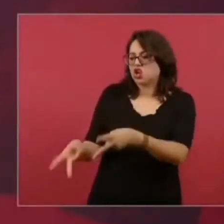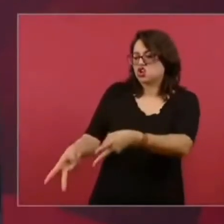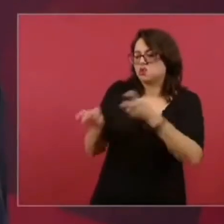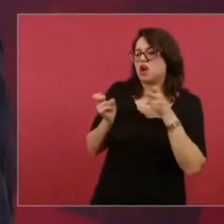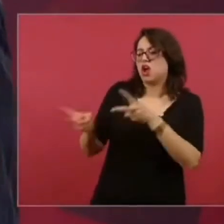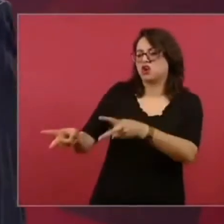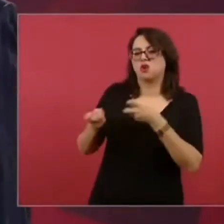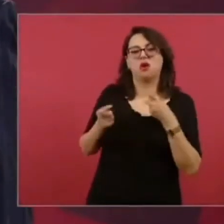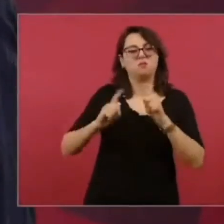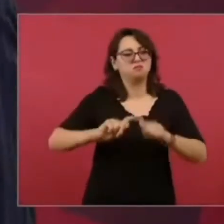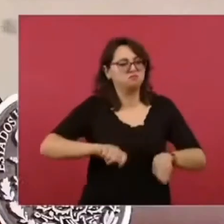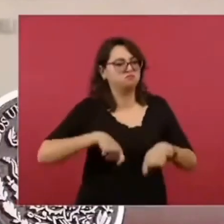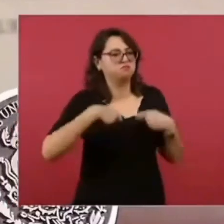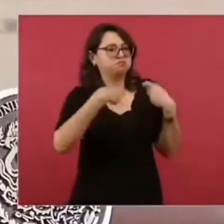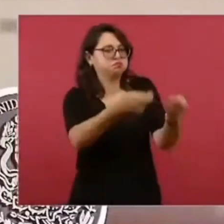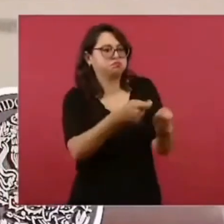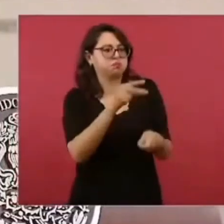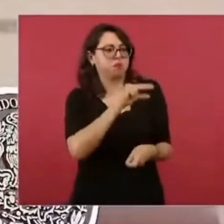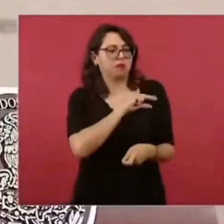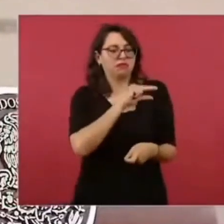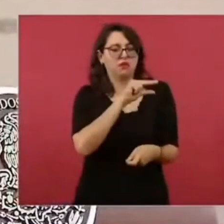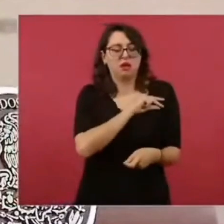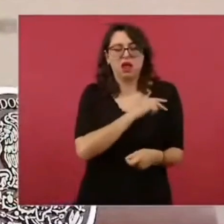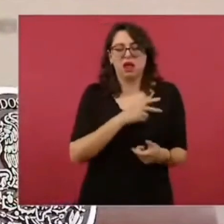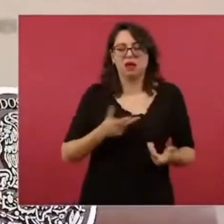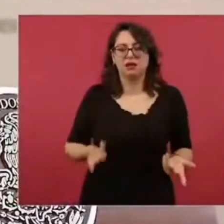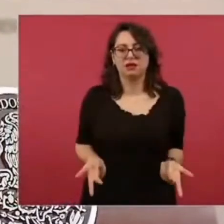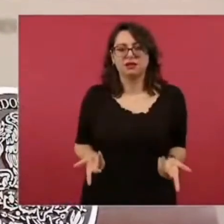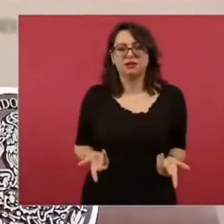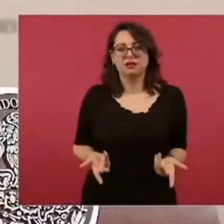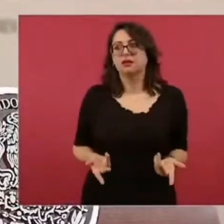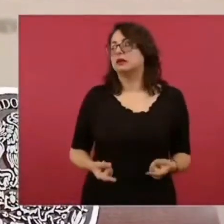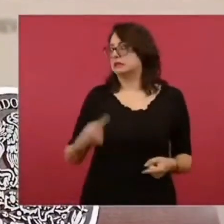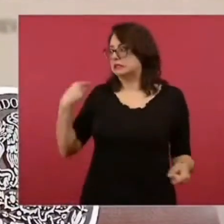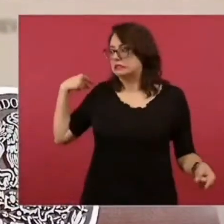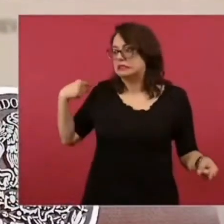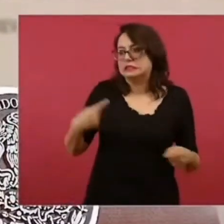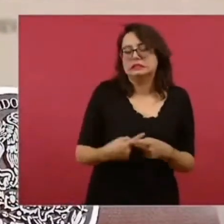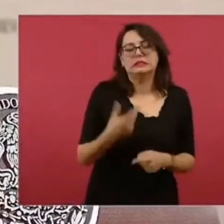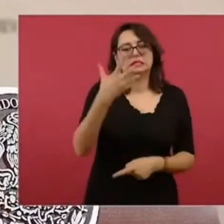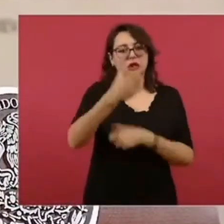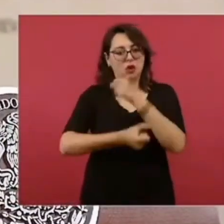Entonces, hemos hecho nosotros algunas cosas, pero faltan.